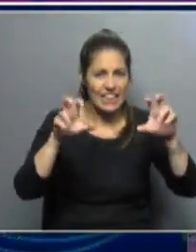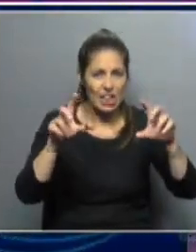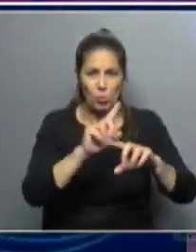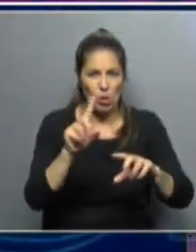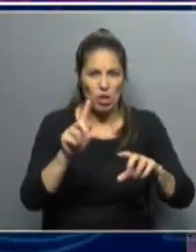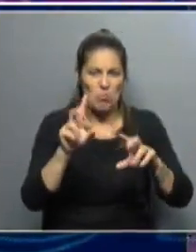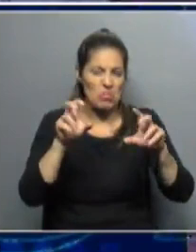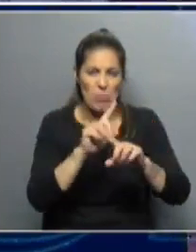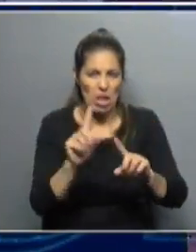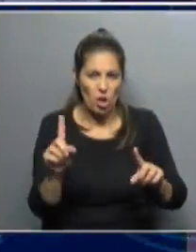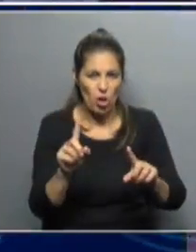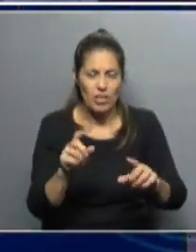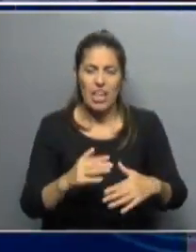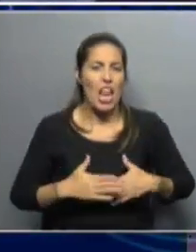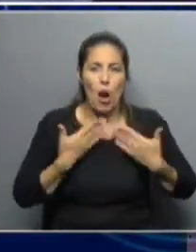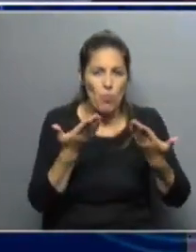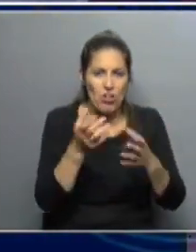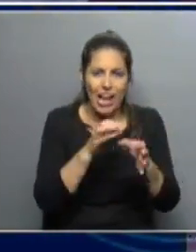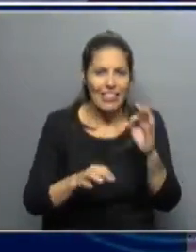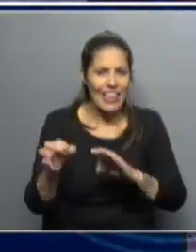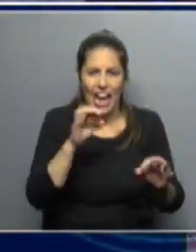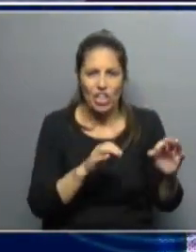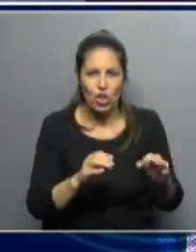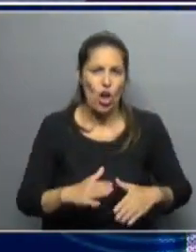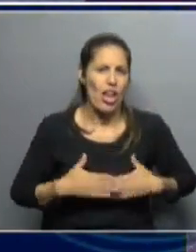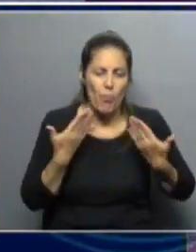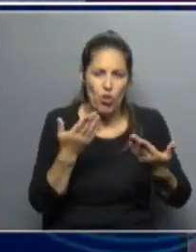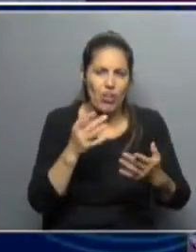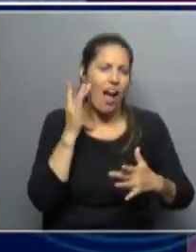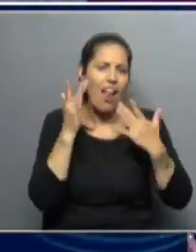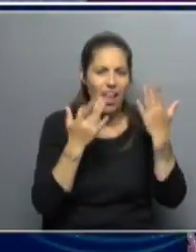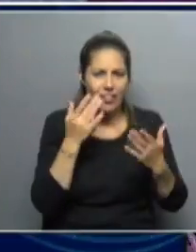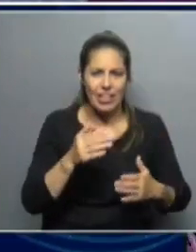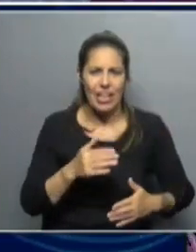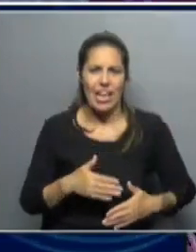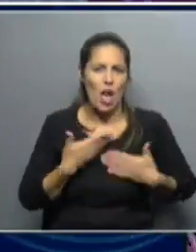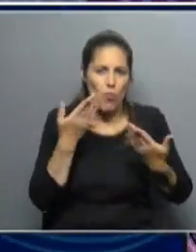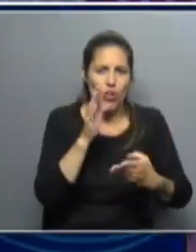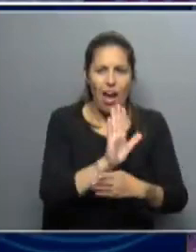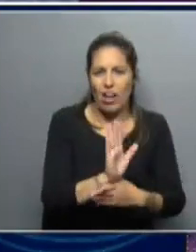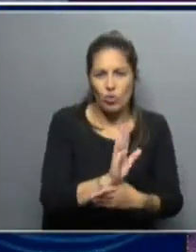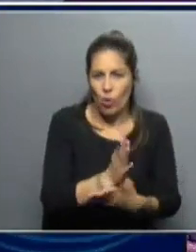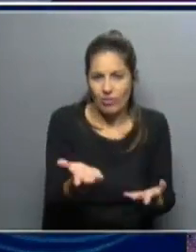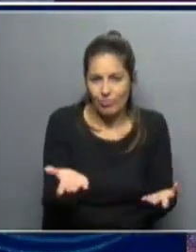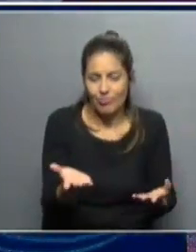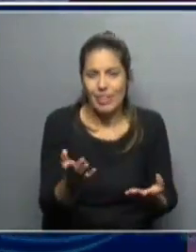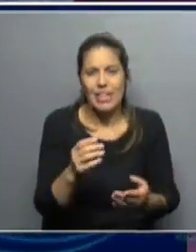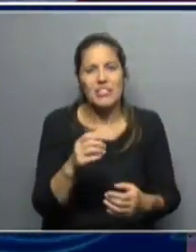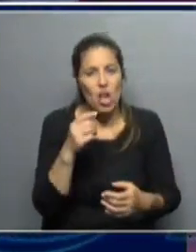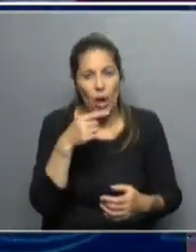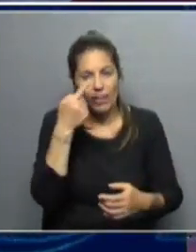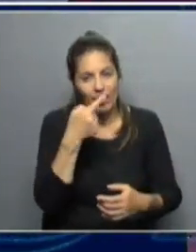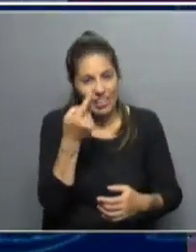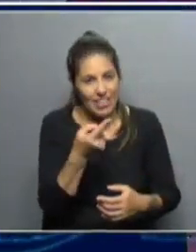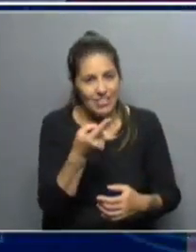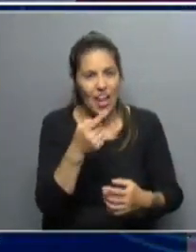temático ni estilístico. El amor al teatro, el amor al actuar y al arte. Y justamente esa es la riqueza, la variedad. Incluso hay mucha obra